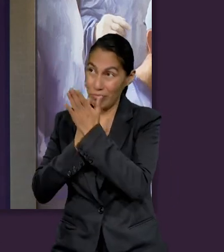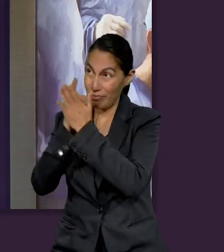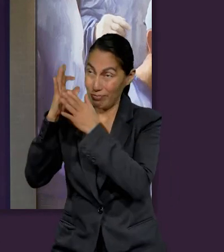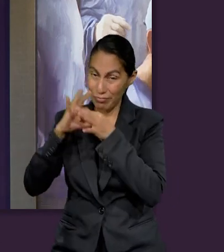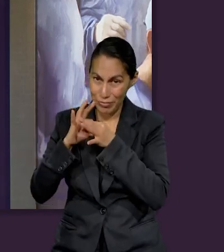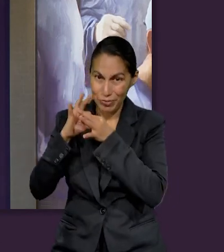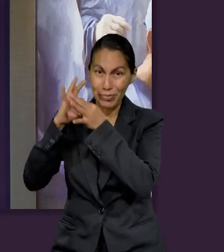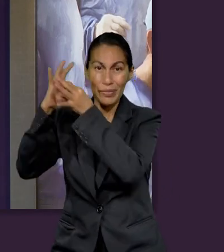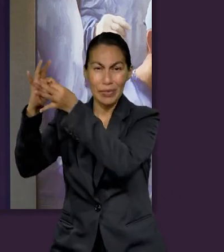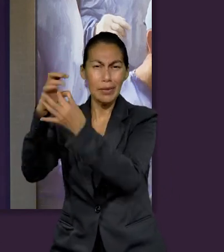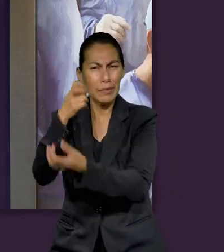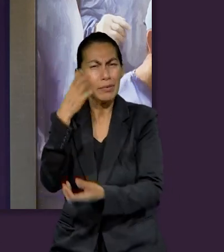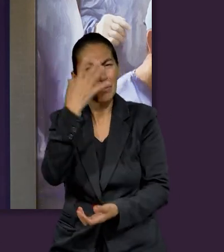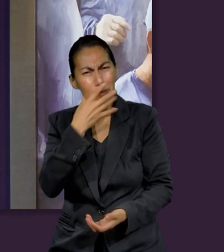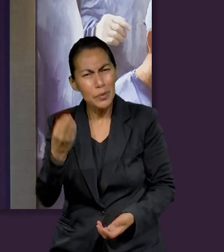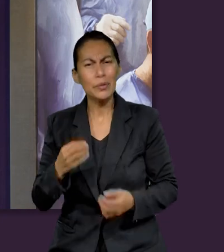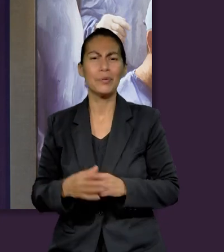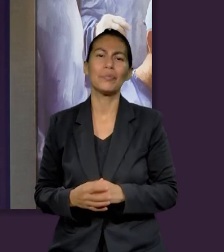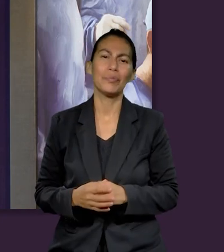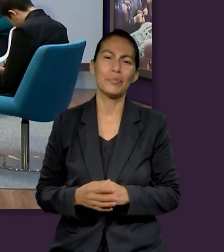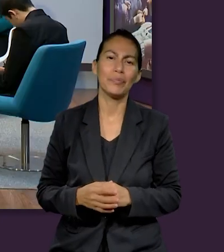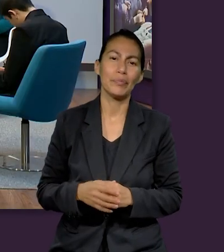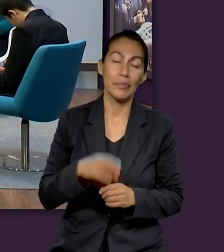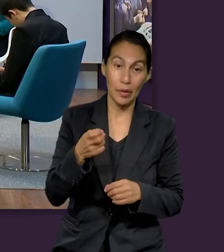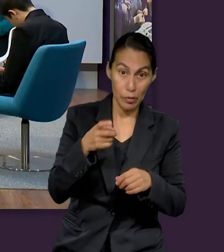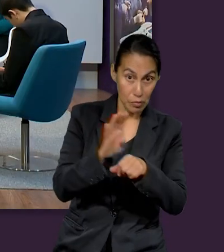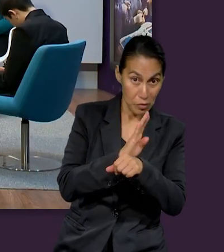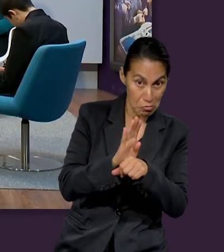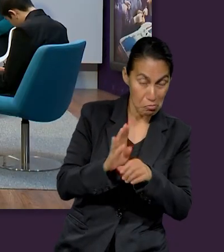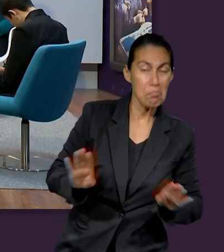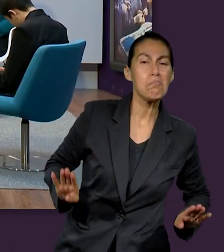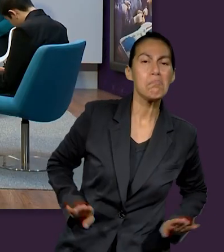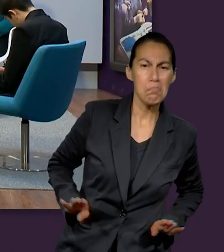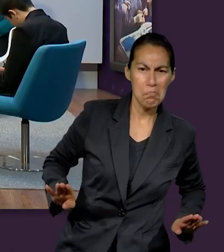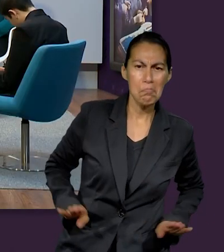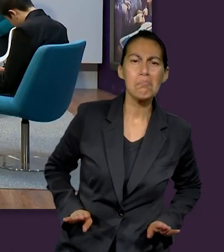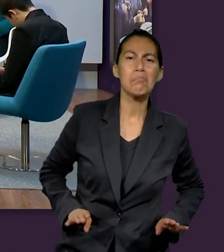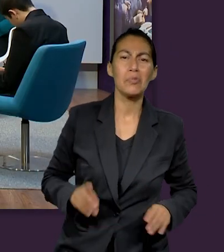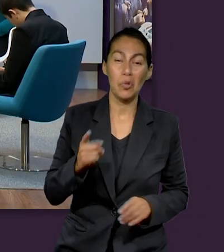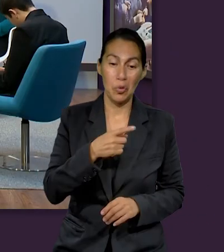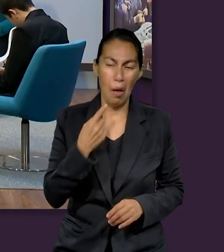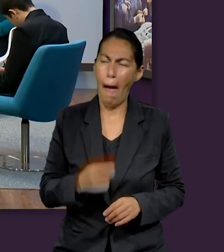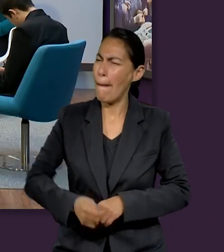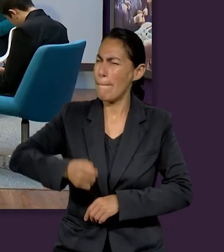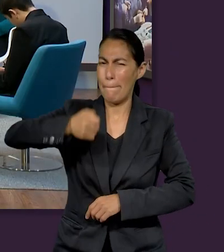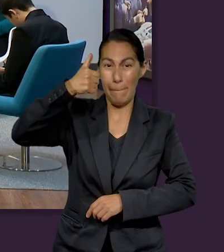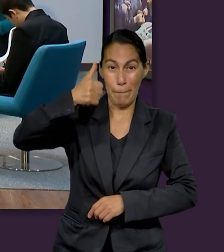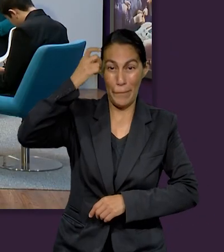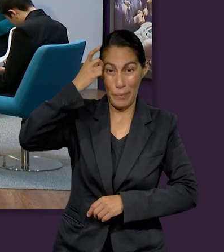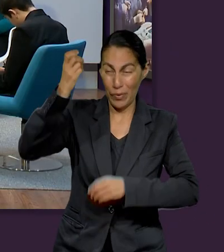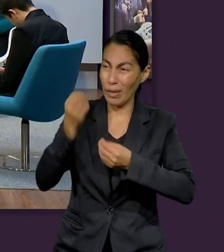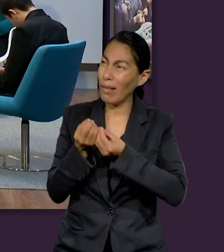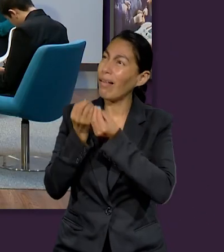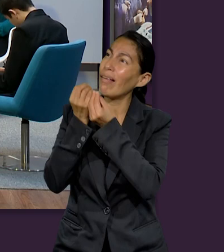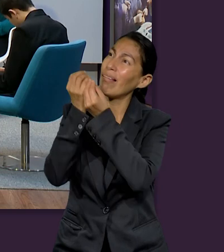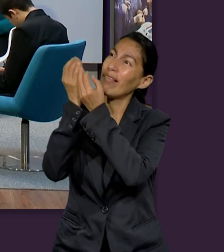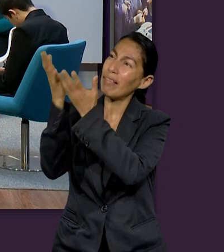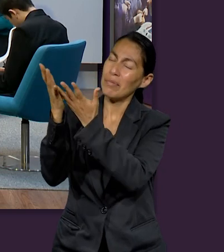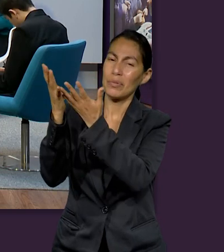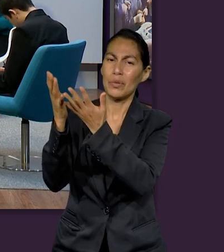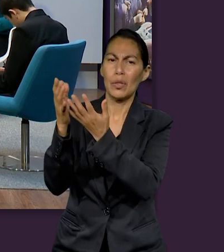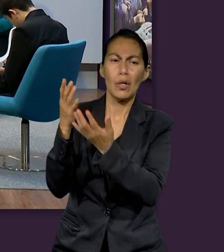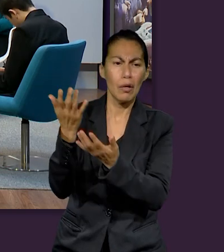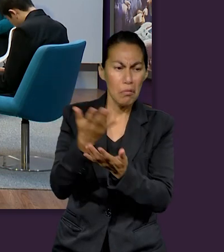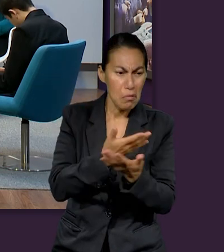habremos guardado en el cielo Así que yo creo que este es el beneficio más grande que nosotros podemos obtener al dar para Cristo al reconocer